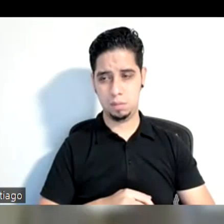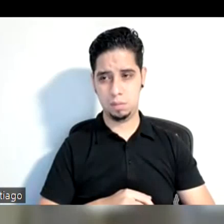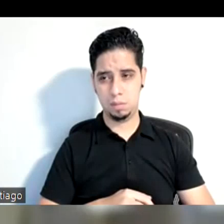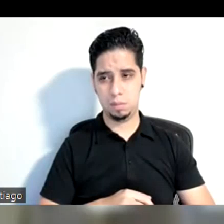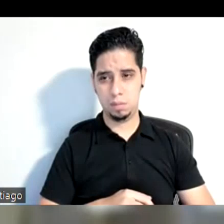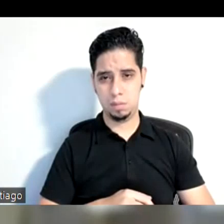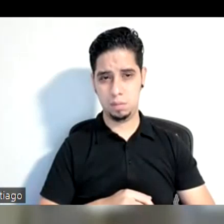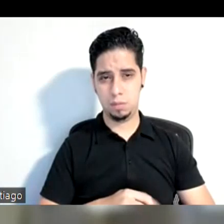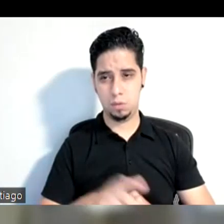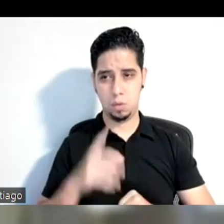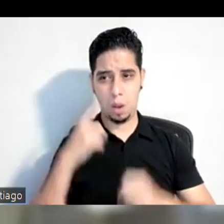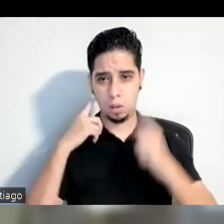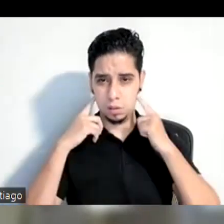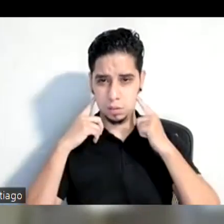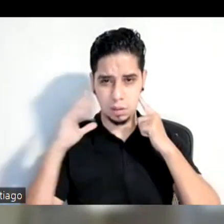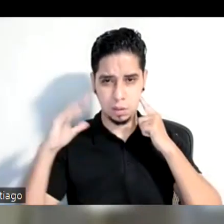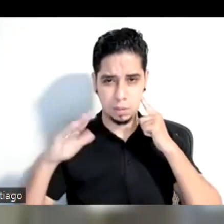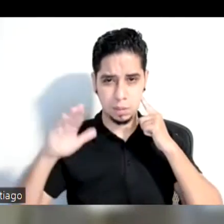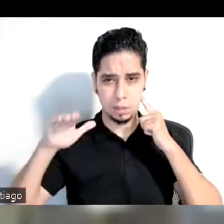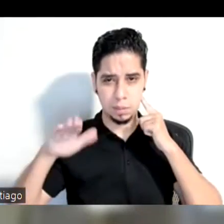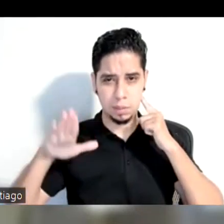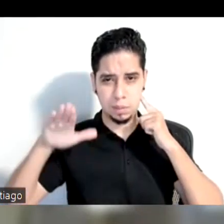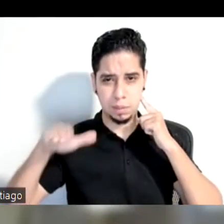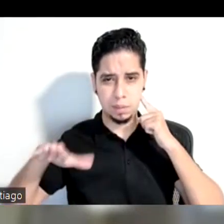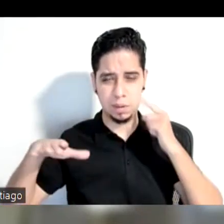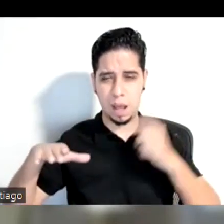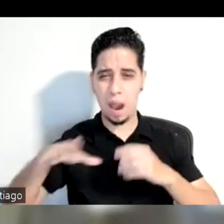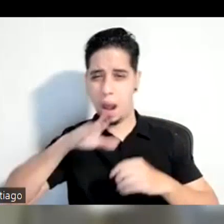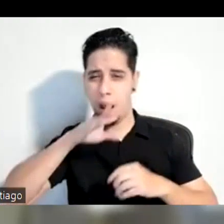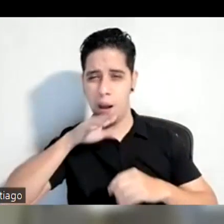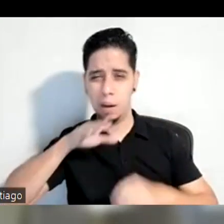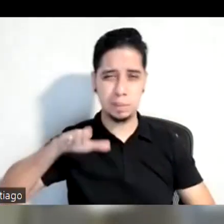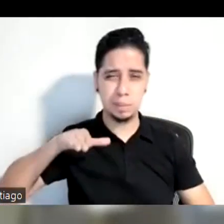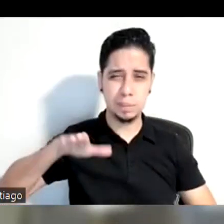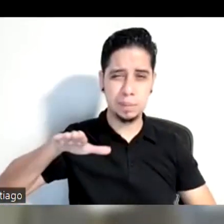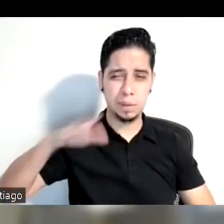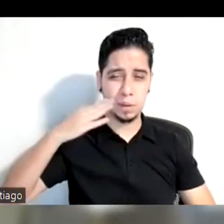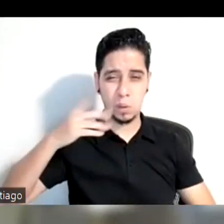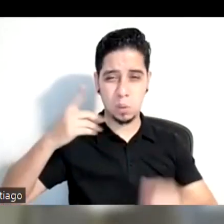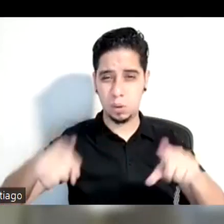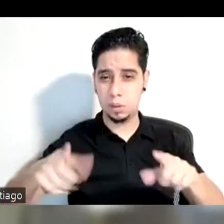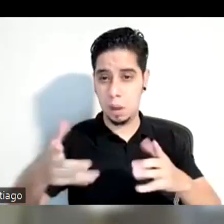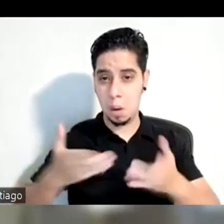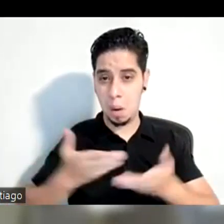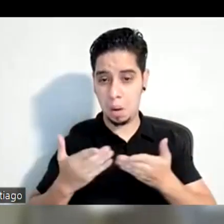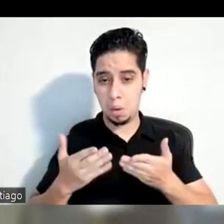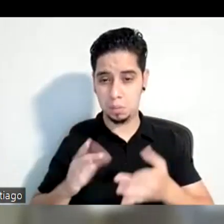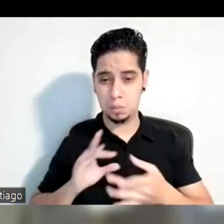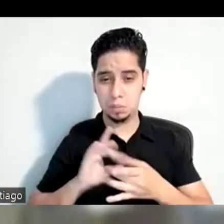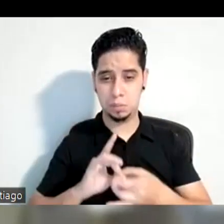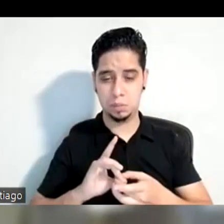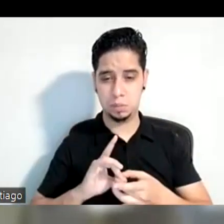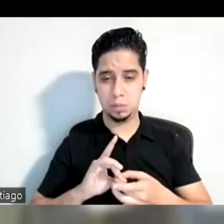ahora. Así. No sé si puedes acercar o quizás tengas algún audífono o algo, porque es